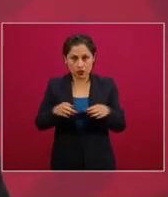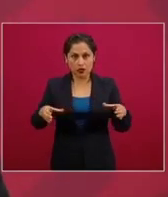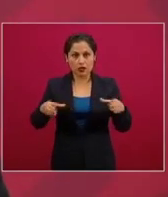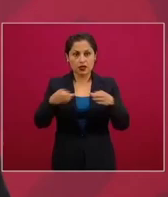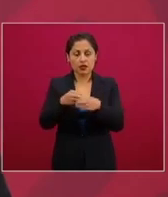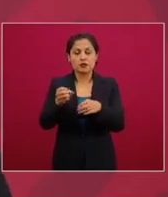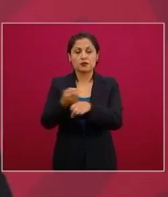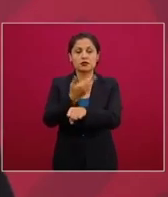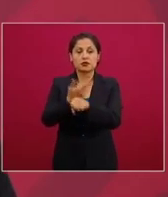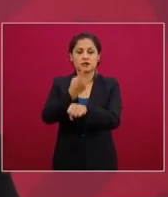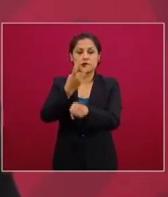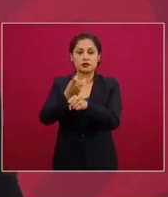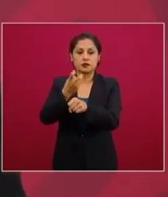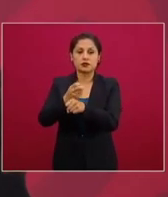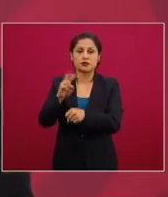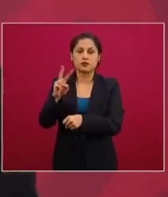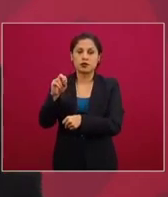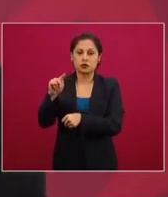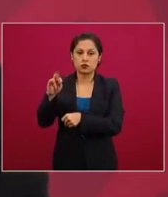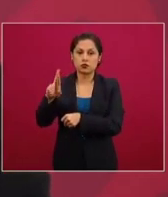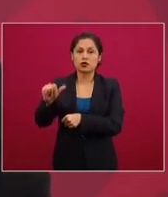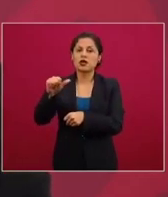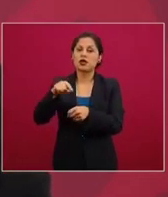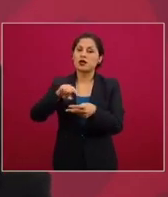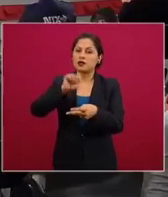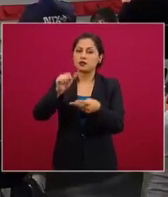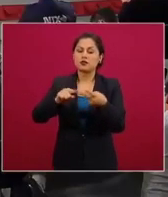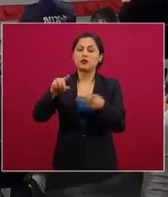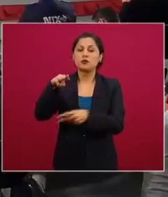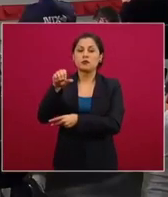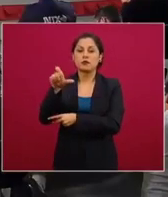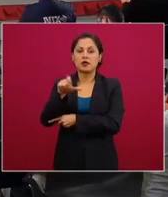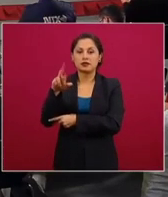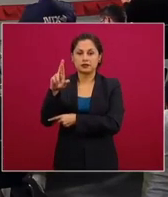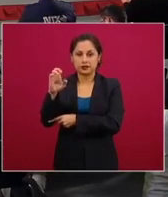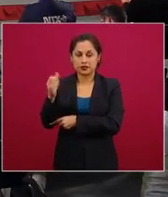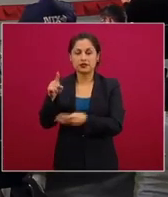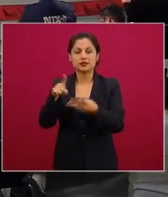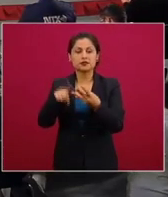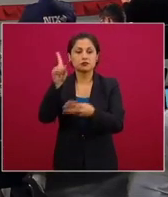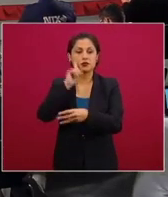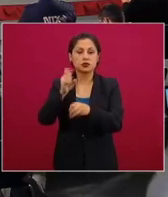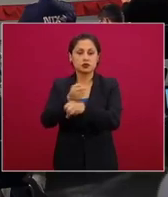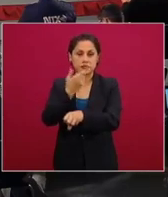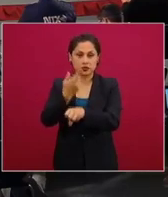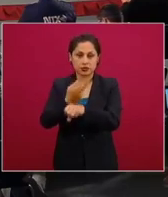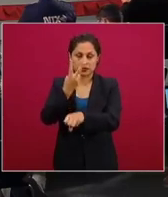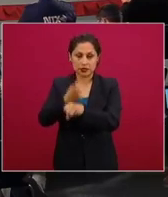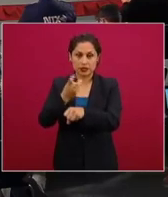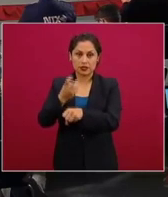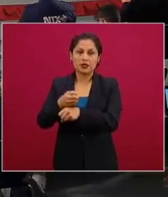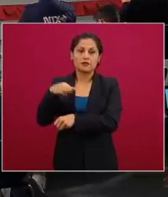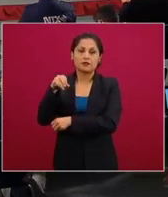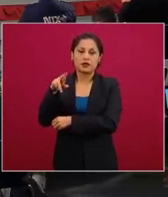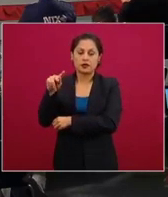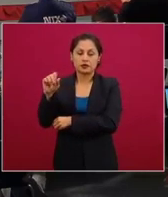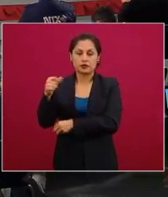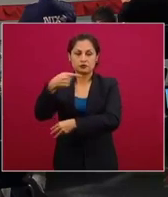Ventura, el subsecretario Max Reyes, la subsecretaria Marta Delgado y todo el equipo de la